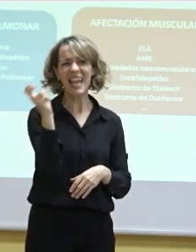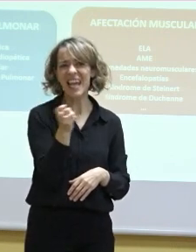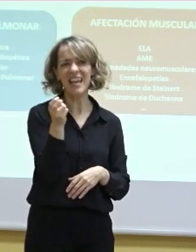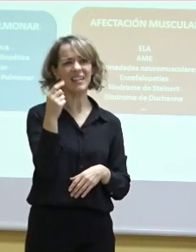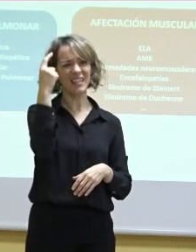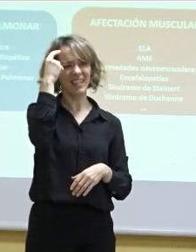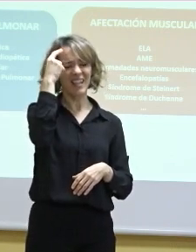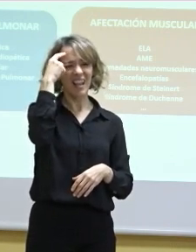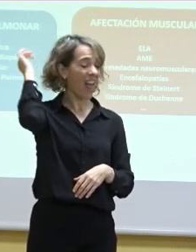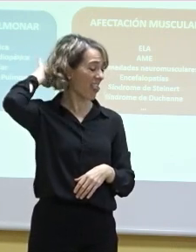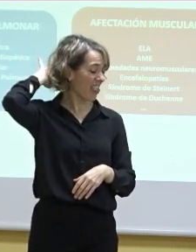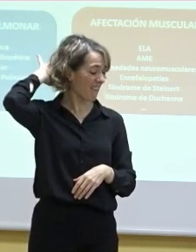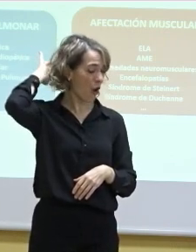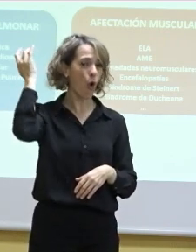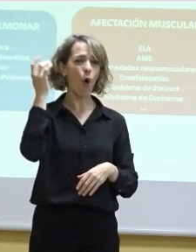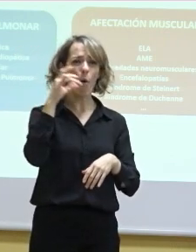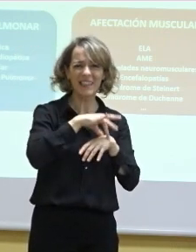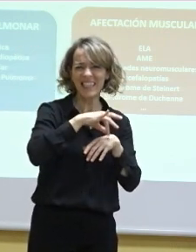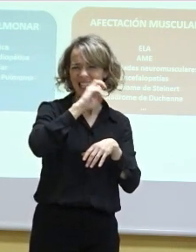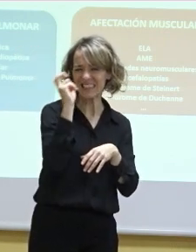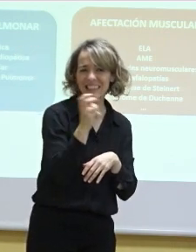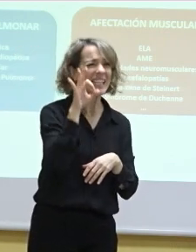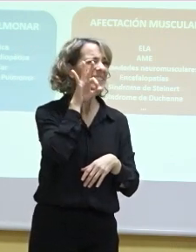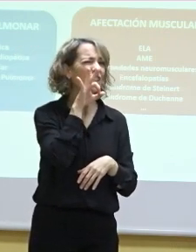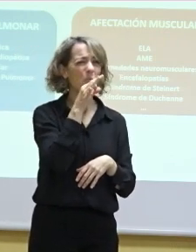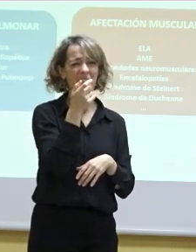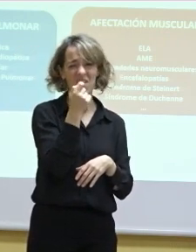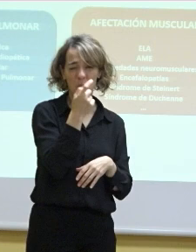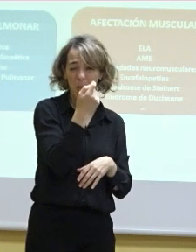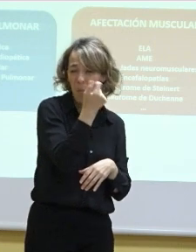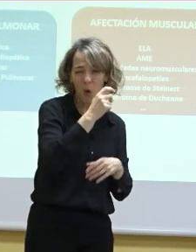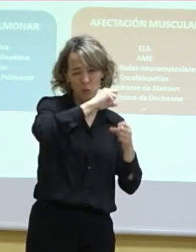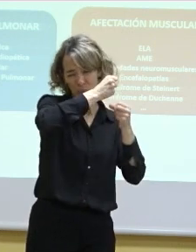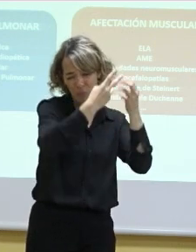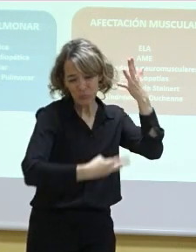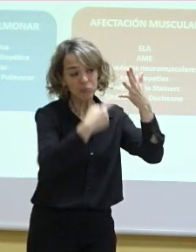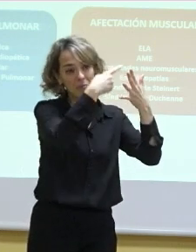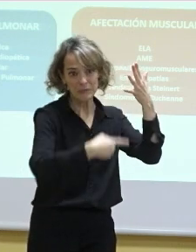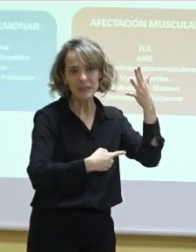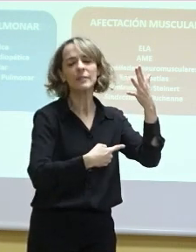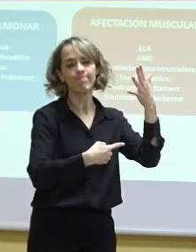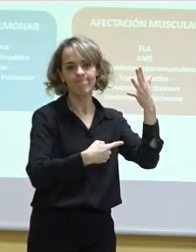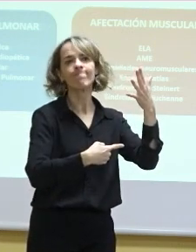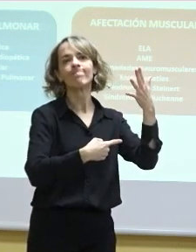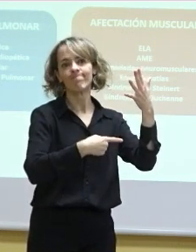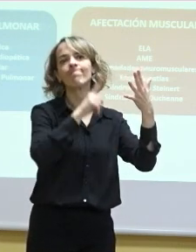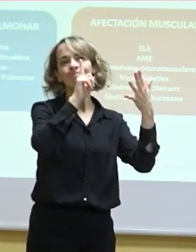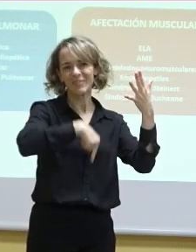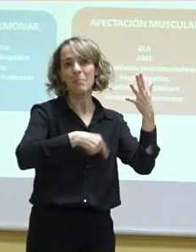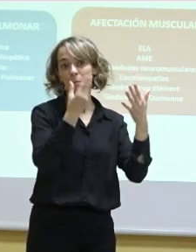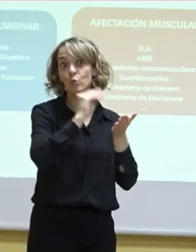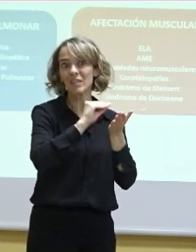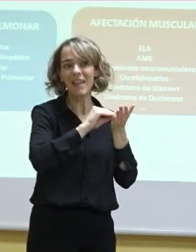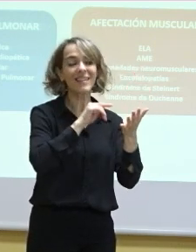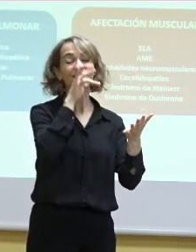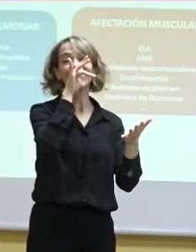encefalopatías y un largo etcétera de patologías o síndromes poco frecuentes, suele pasar, y lo veremos más adelante también, que